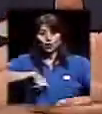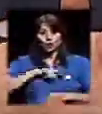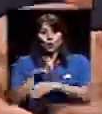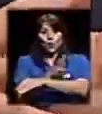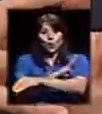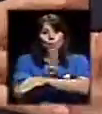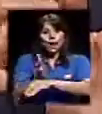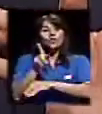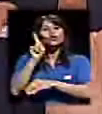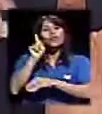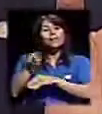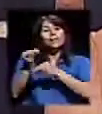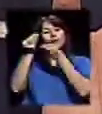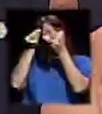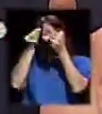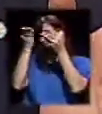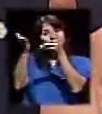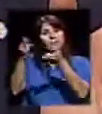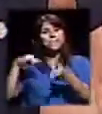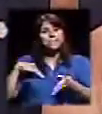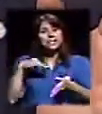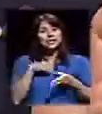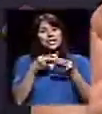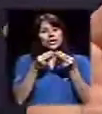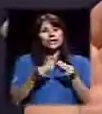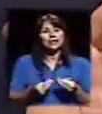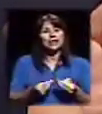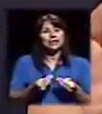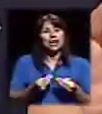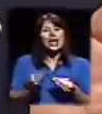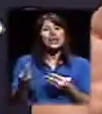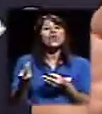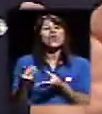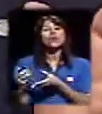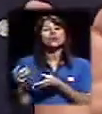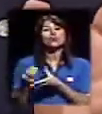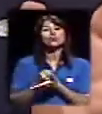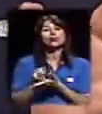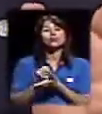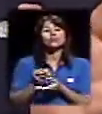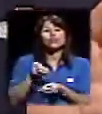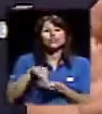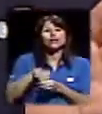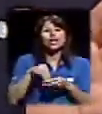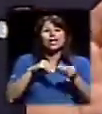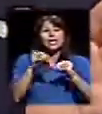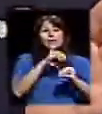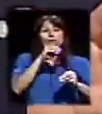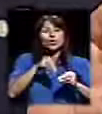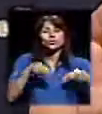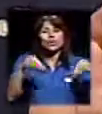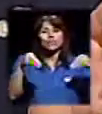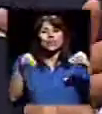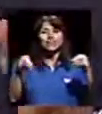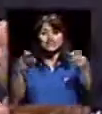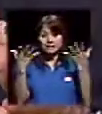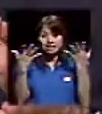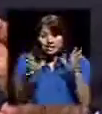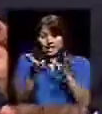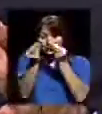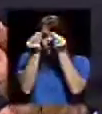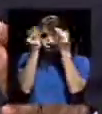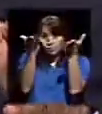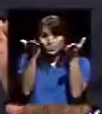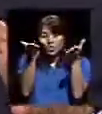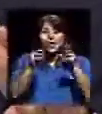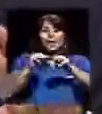Hacienda la recaudación de un X% del impuesto de ventas. Y al quedar ese registro, ya a Hacienda se le hace